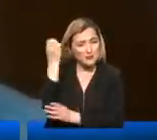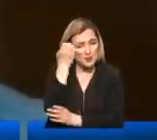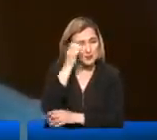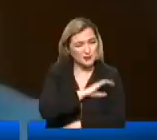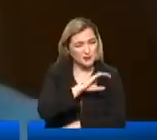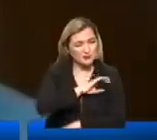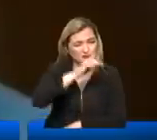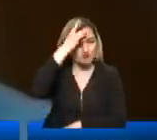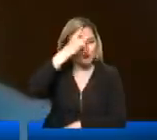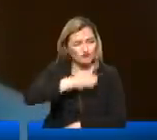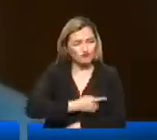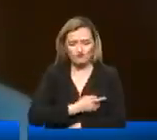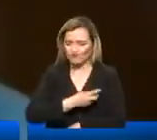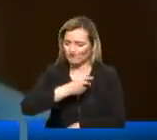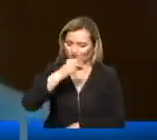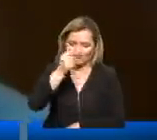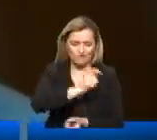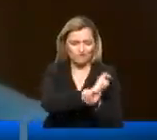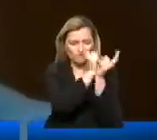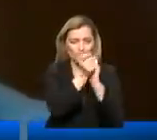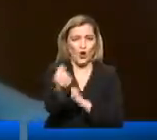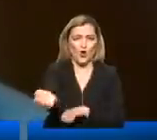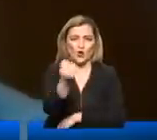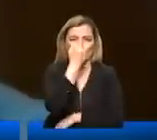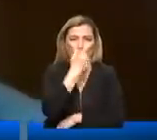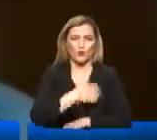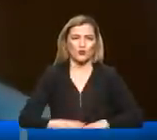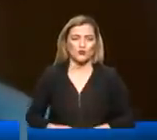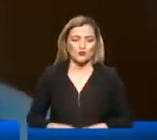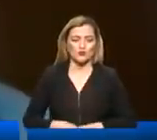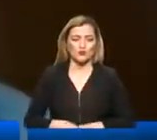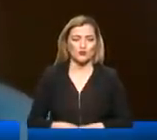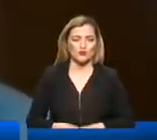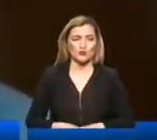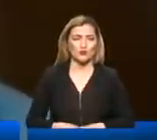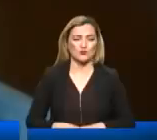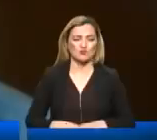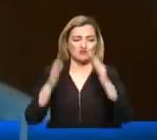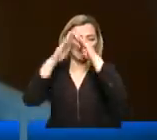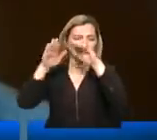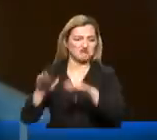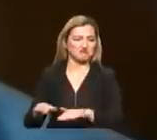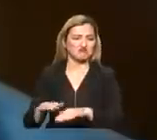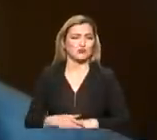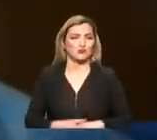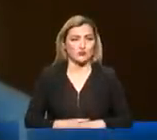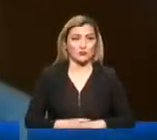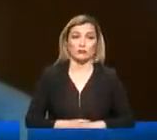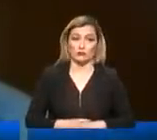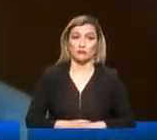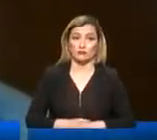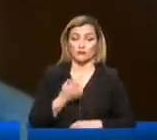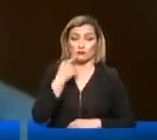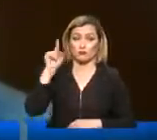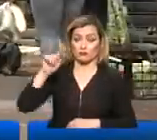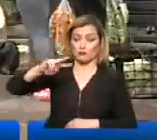Metropolitano tomará inmediatamente la decisión de volver al confinamiento total. Es la respuesta del